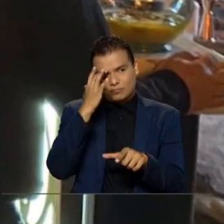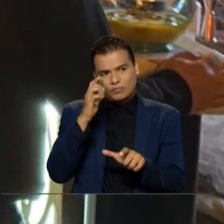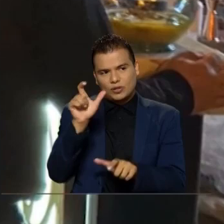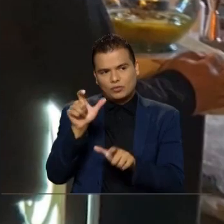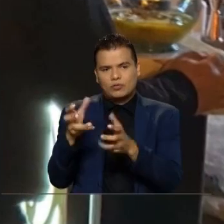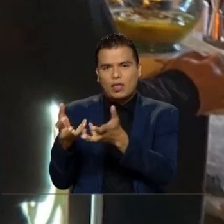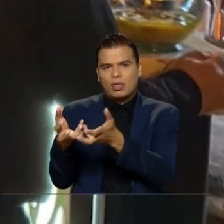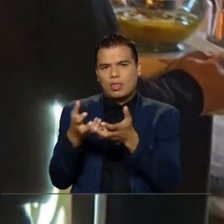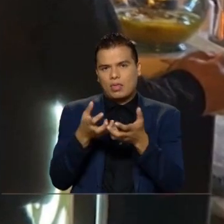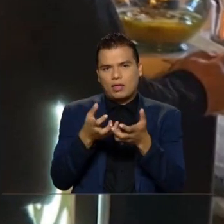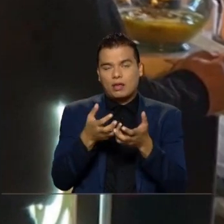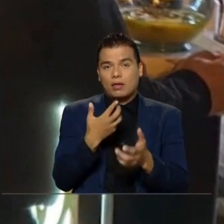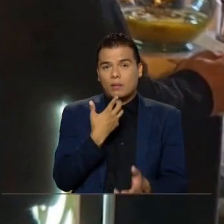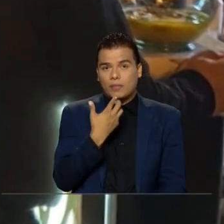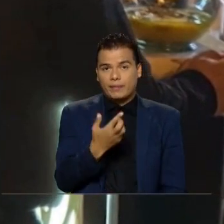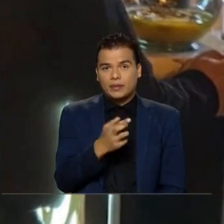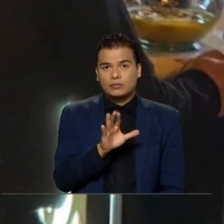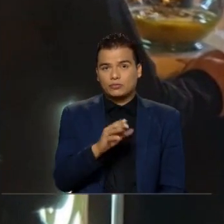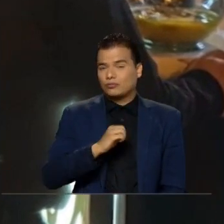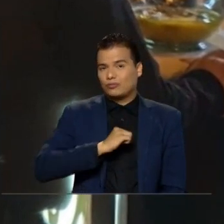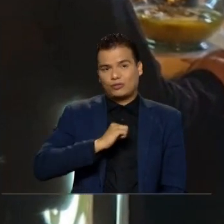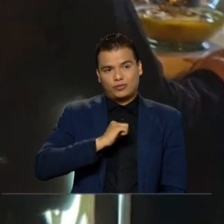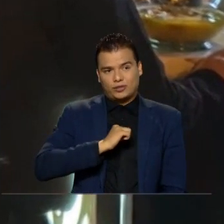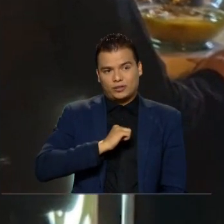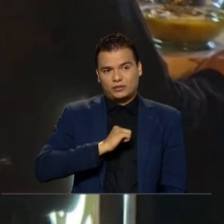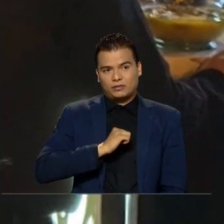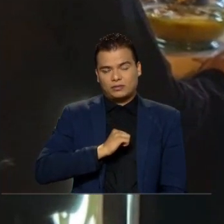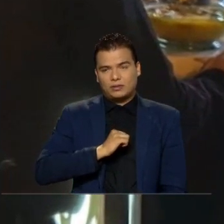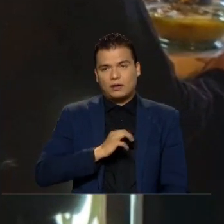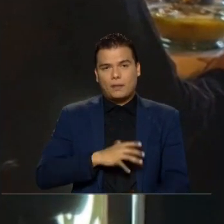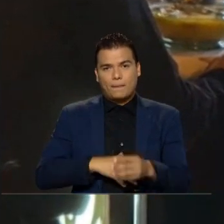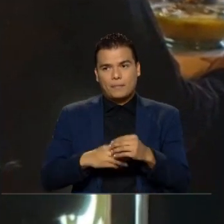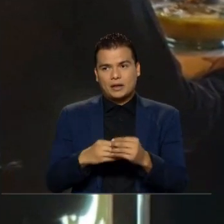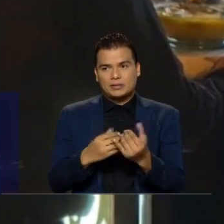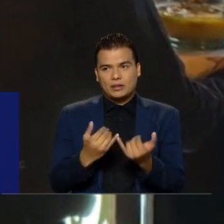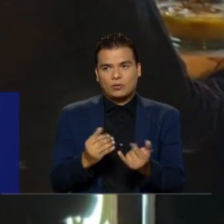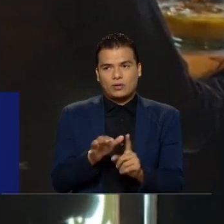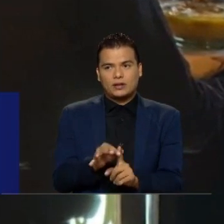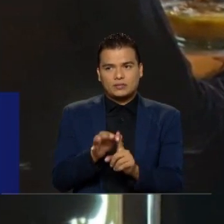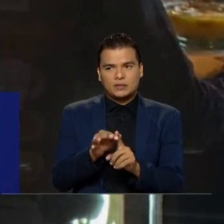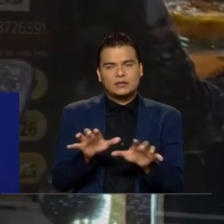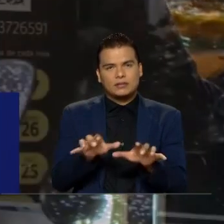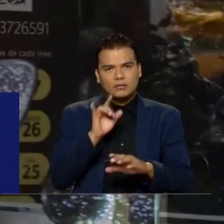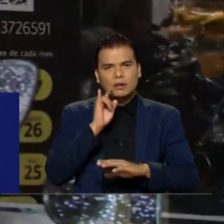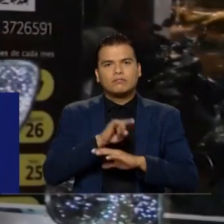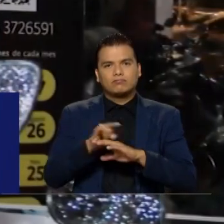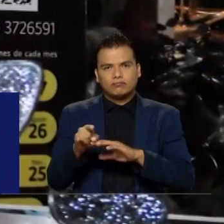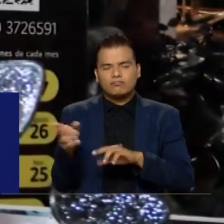población sin los controles respectivos. Hoy serán incrementados los operativos.